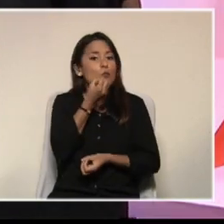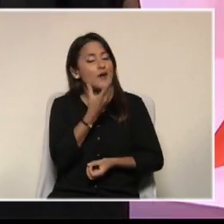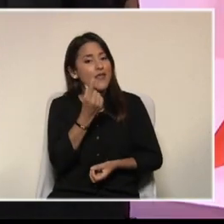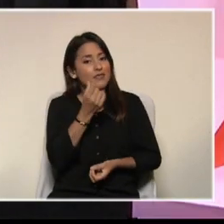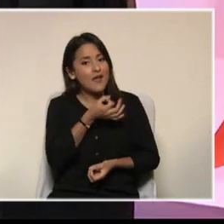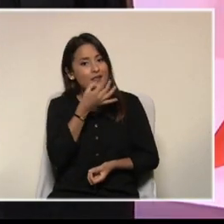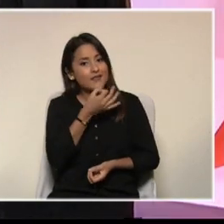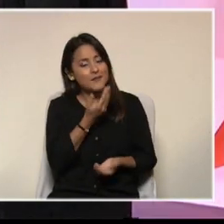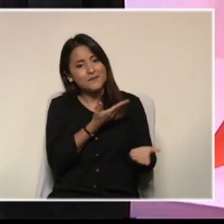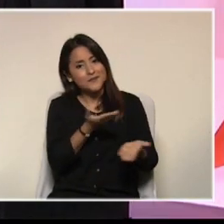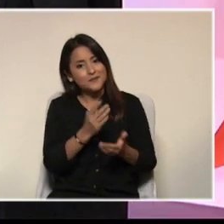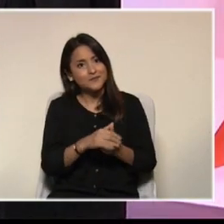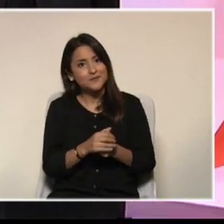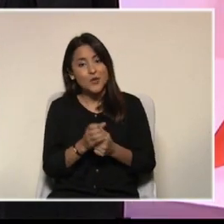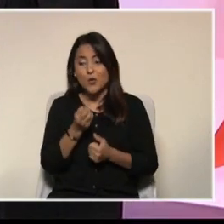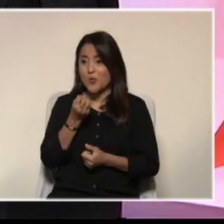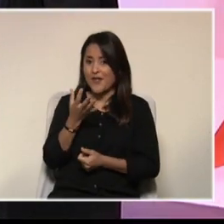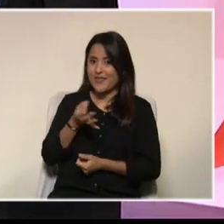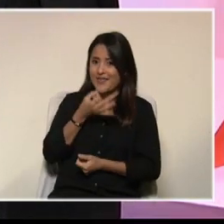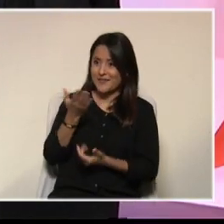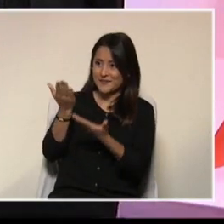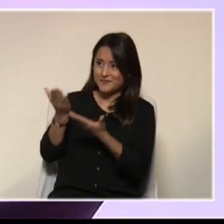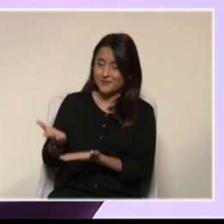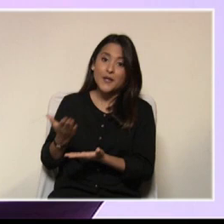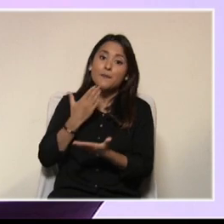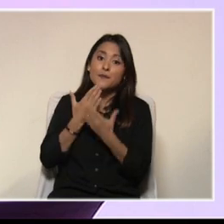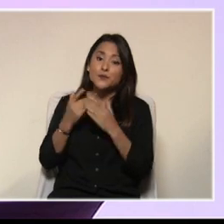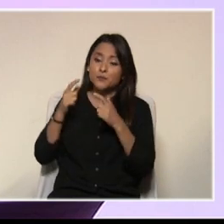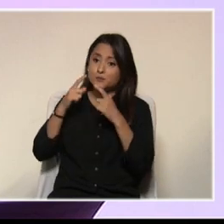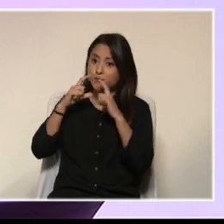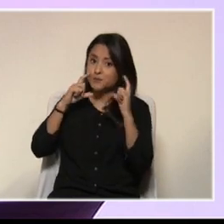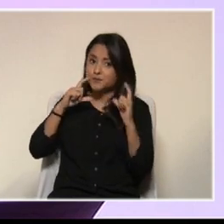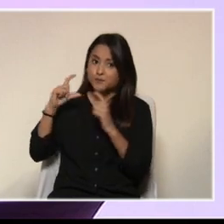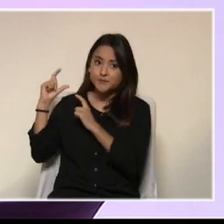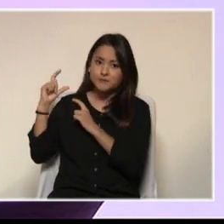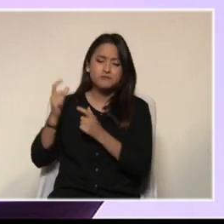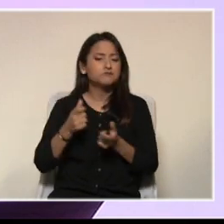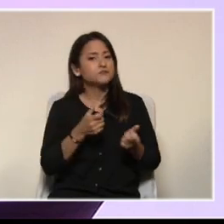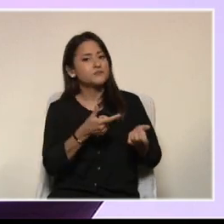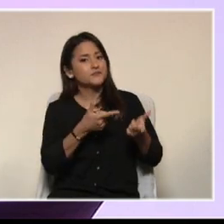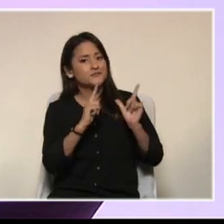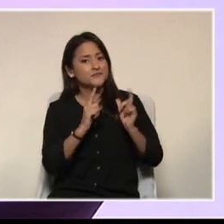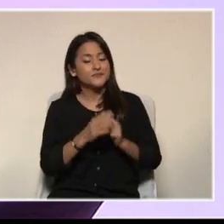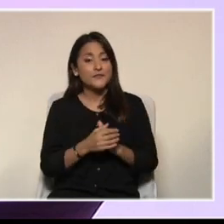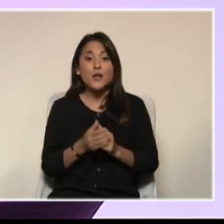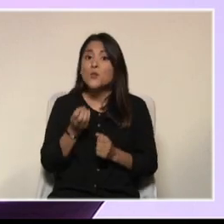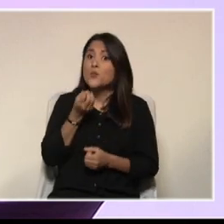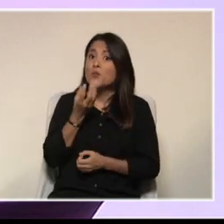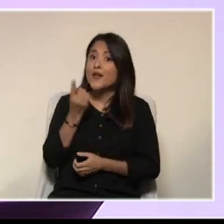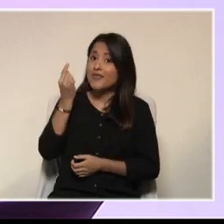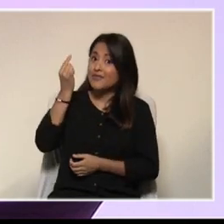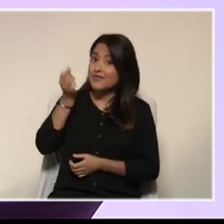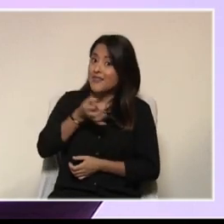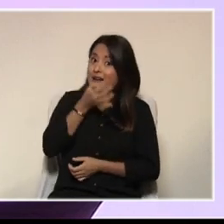Buenas tardes, José Leonardo. Permiso para retirarme el tapaboca. Adelante. Buenas tardes, familia venezolana. Es para